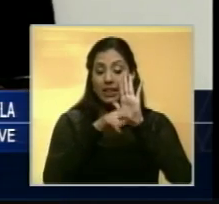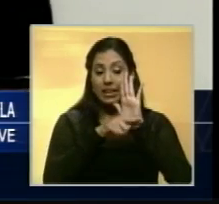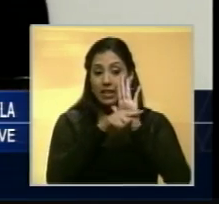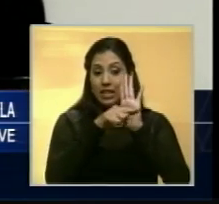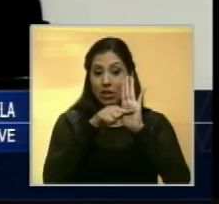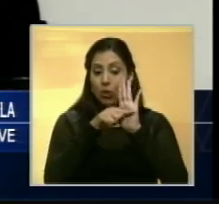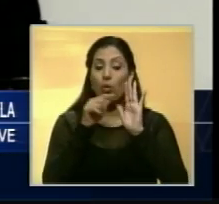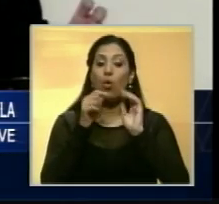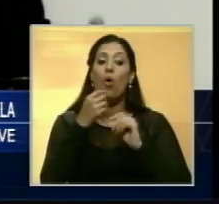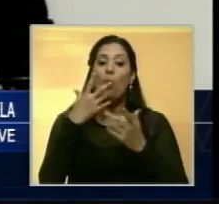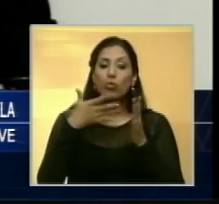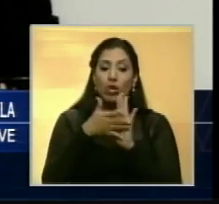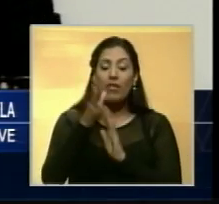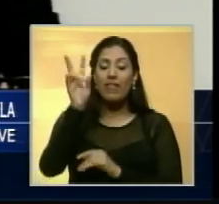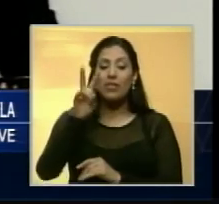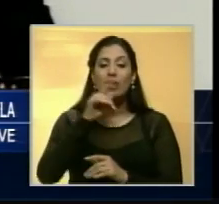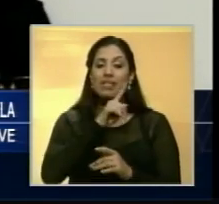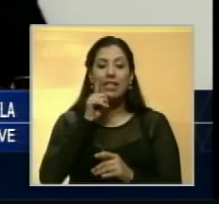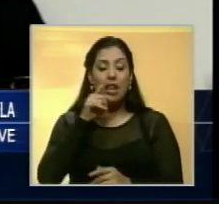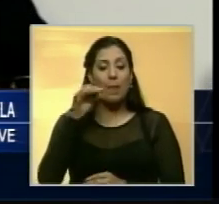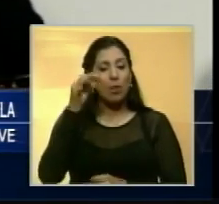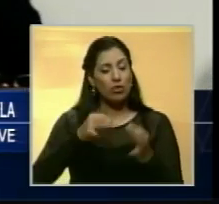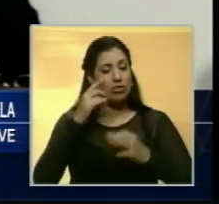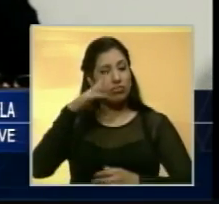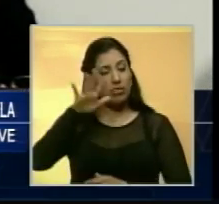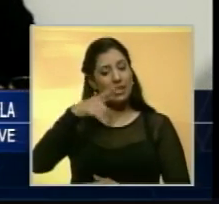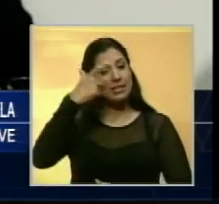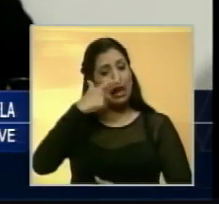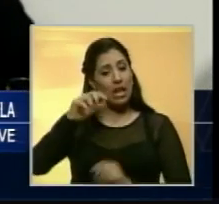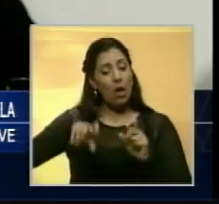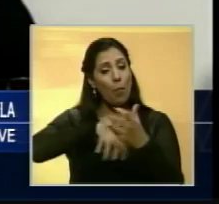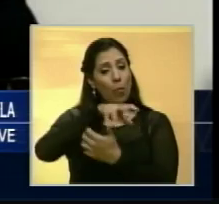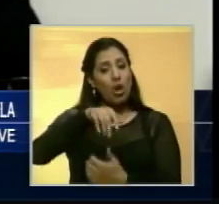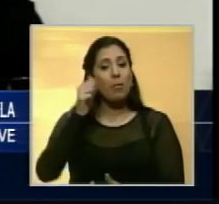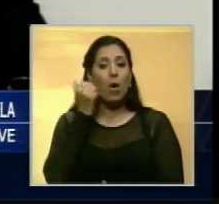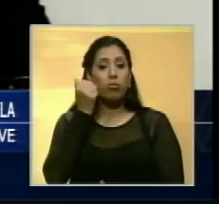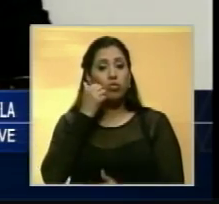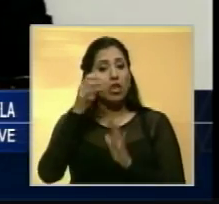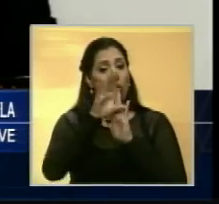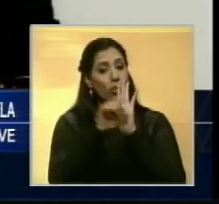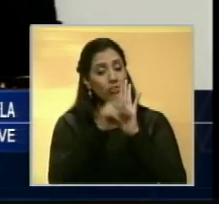situación venezolana, identificando a su juicio las serias alteraciones al orden